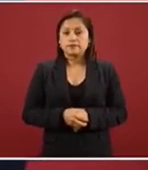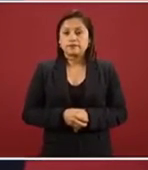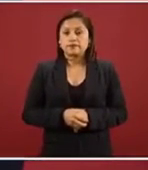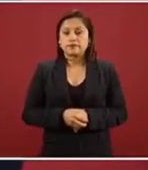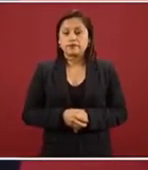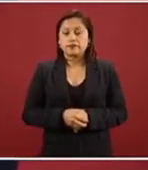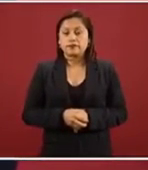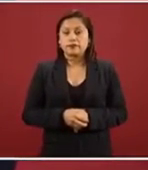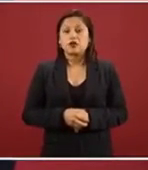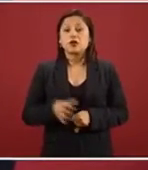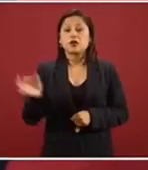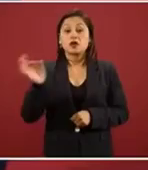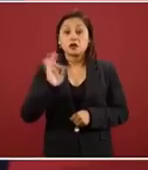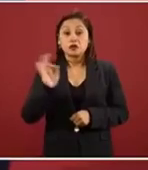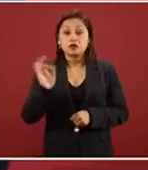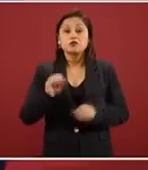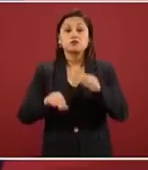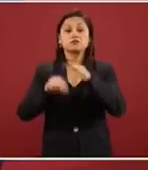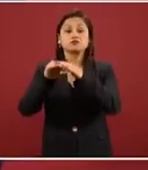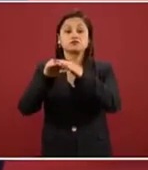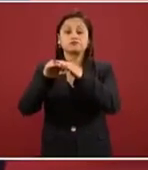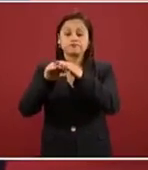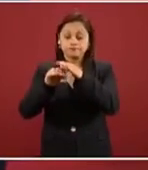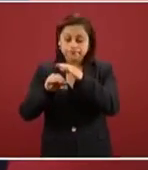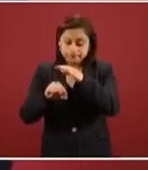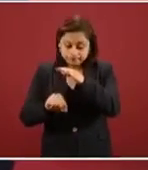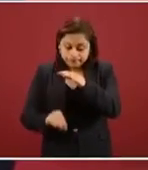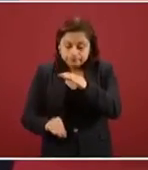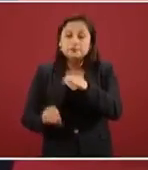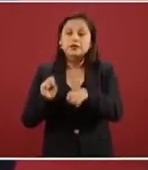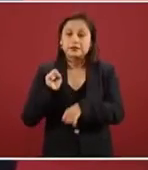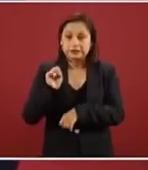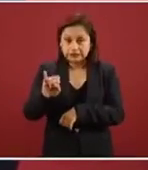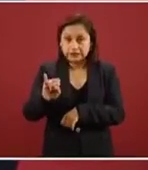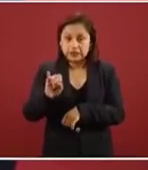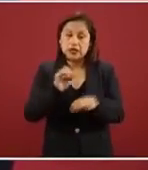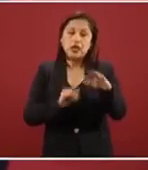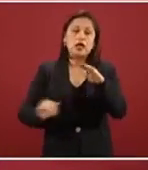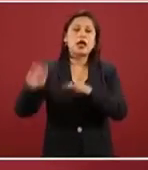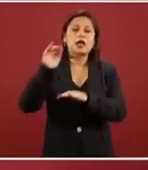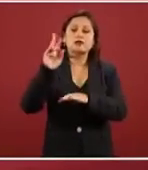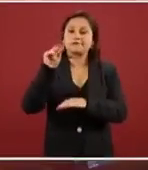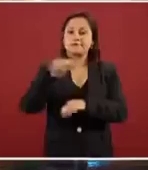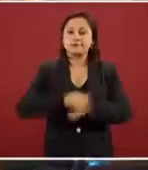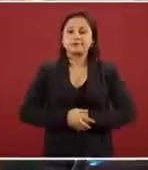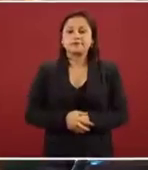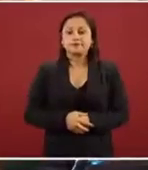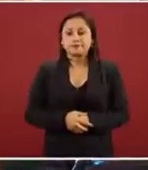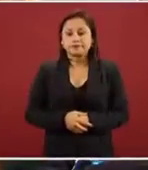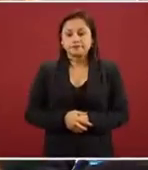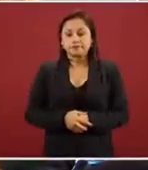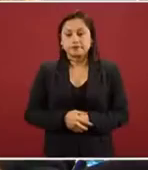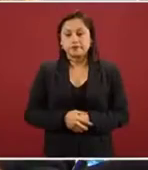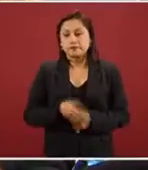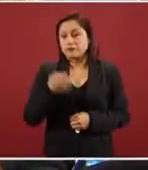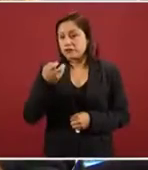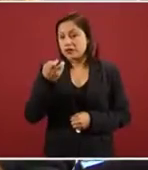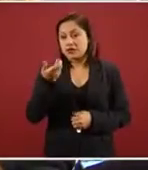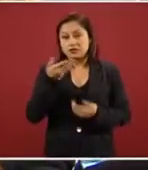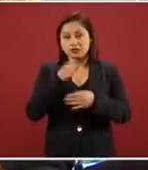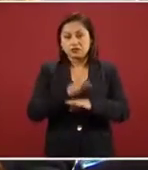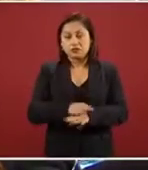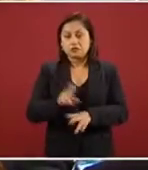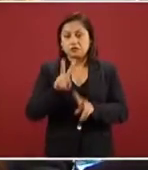bajarla, pero no aumentarla. Esto es con relación al